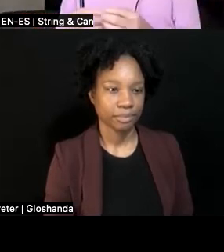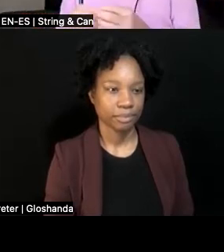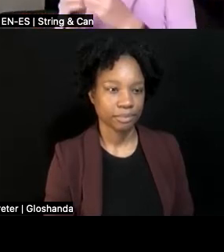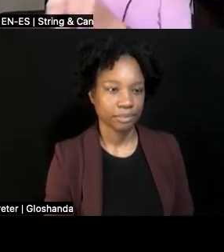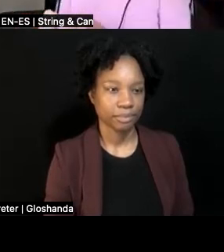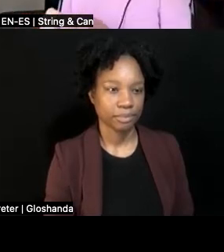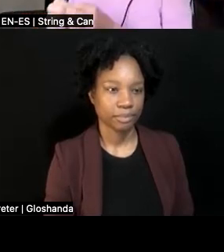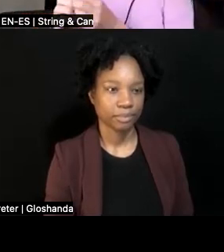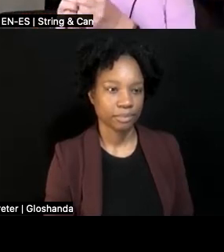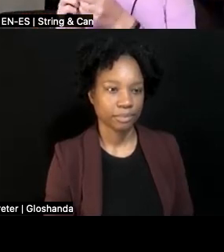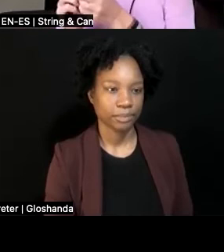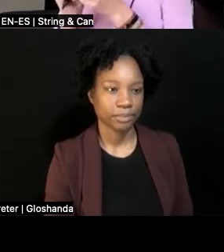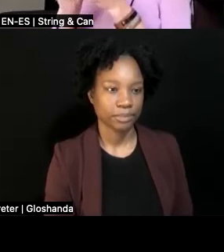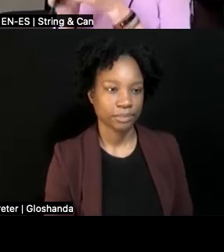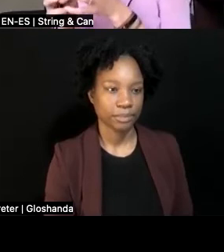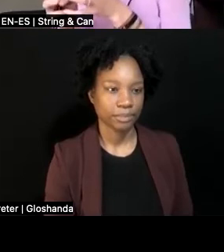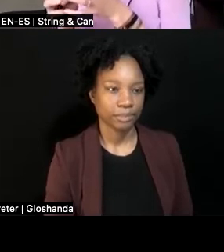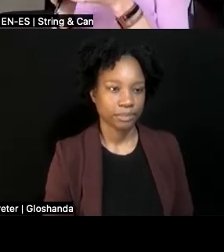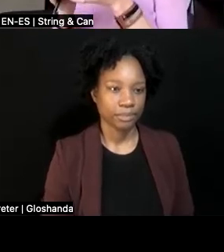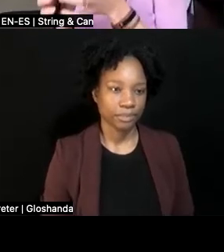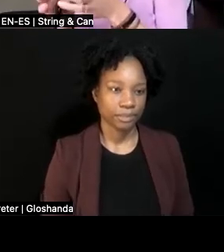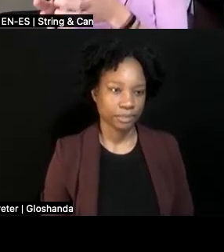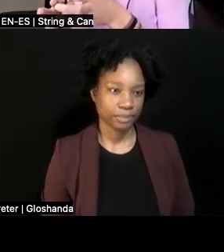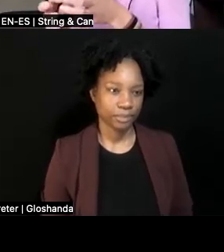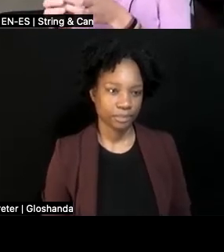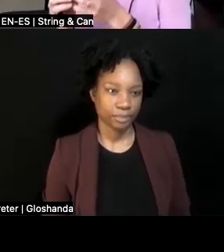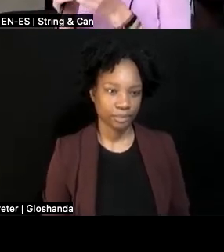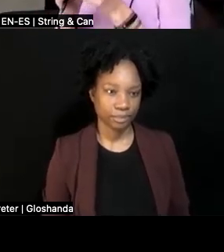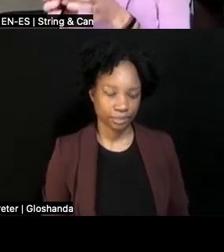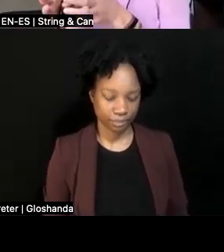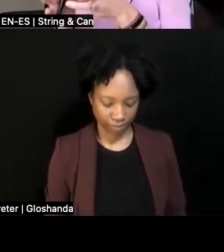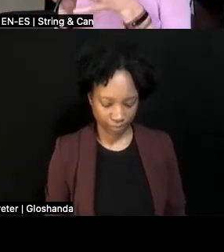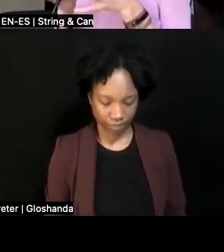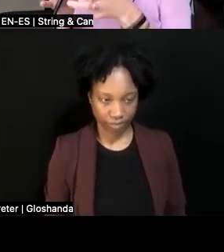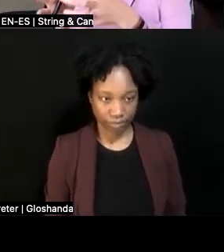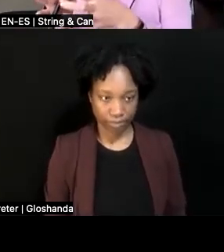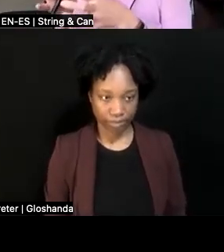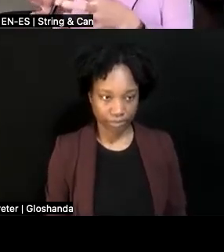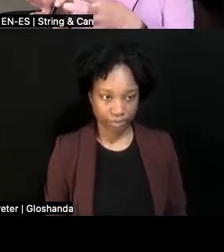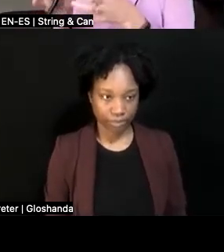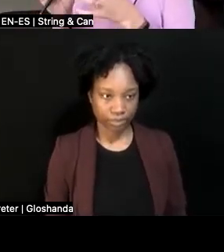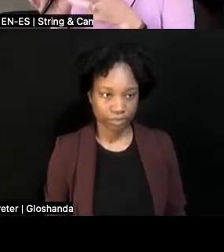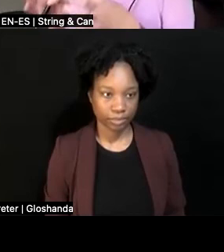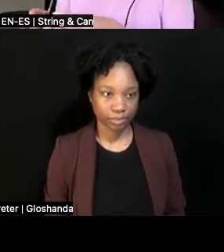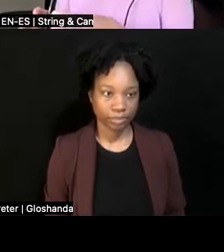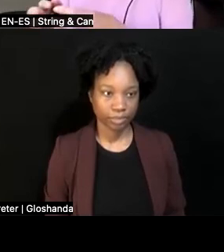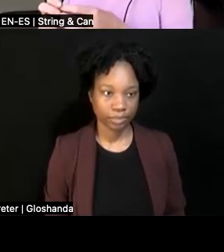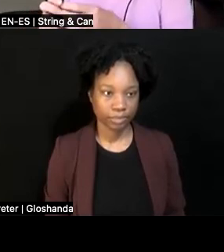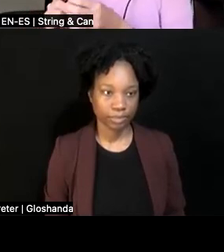de mujeres, de personas negras, indígenas, de la comunidad LGBTQ+.